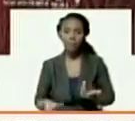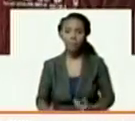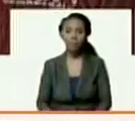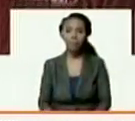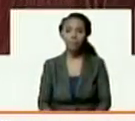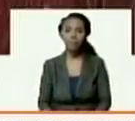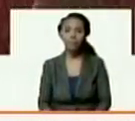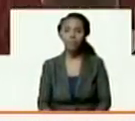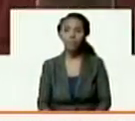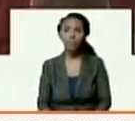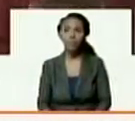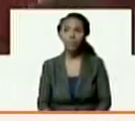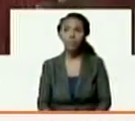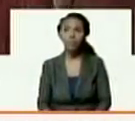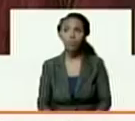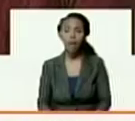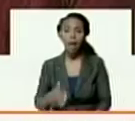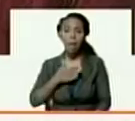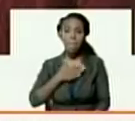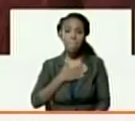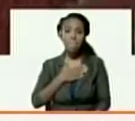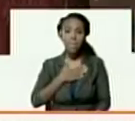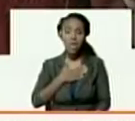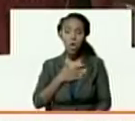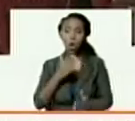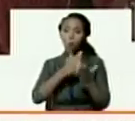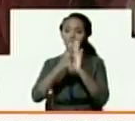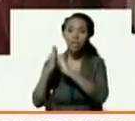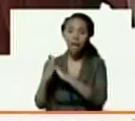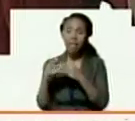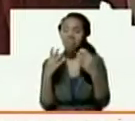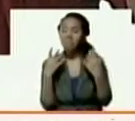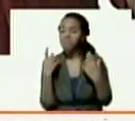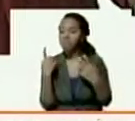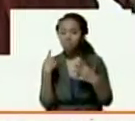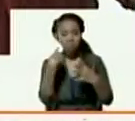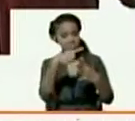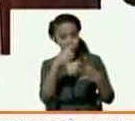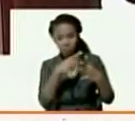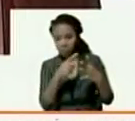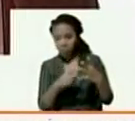al parto humanitario, en mi comunidad hay tantas personas